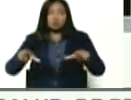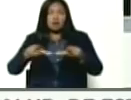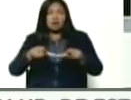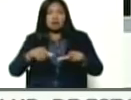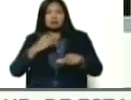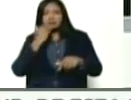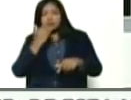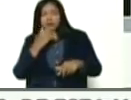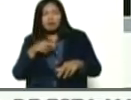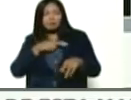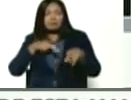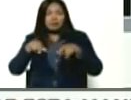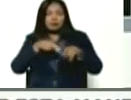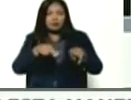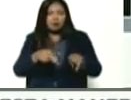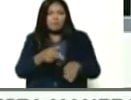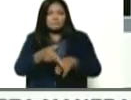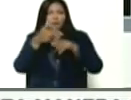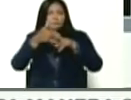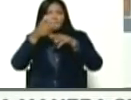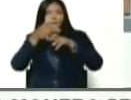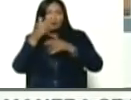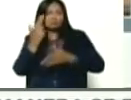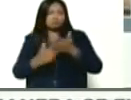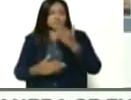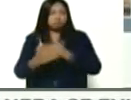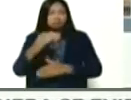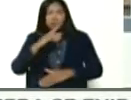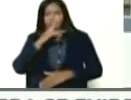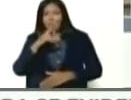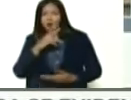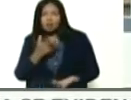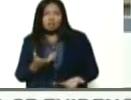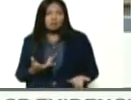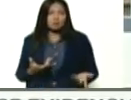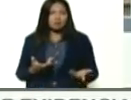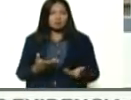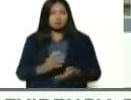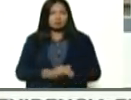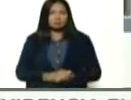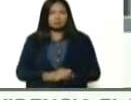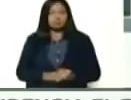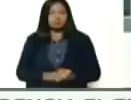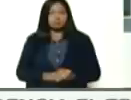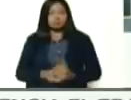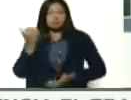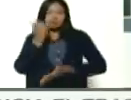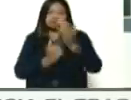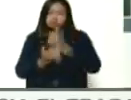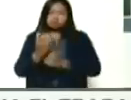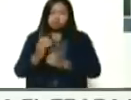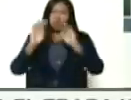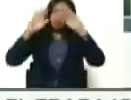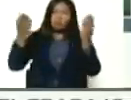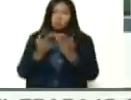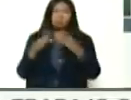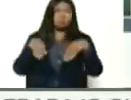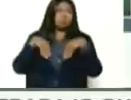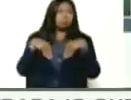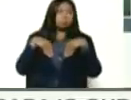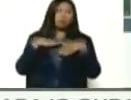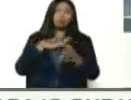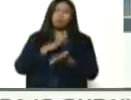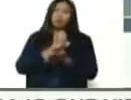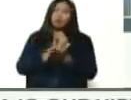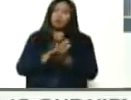las orillas de un río abaleados torturado una masacre y el mundo no reacciona yo